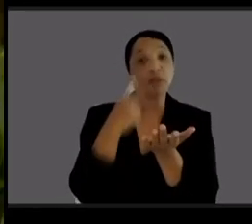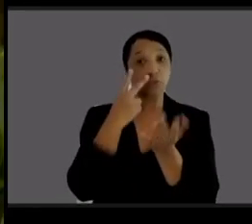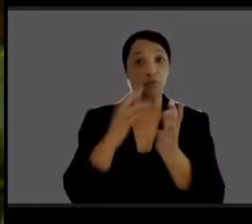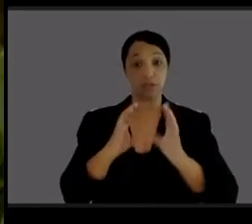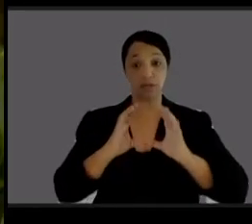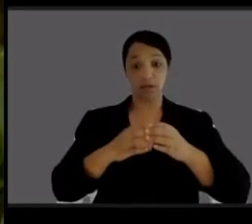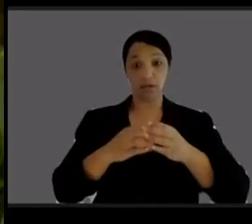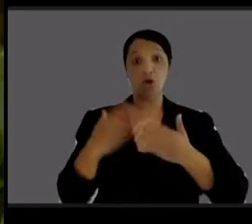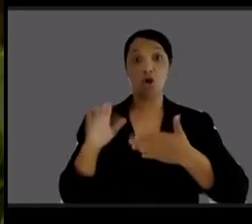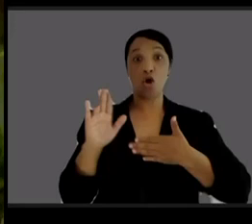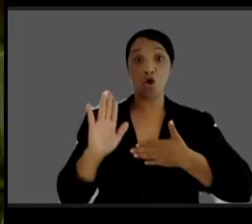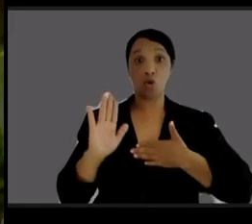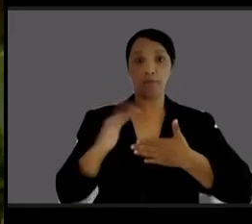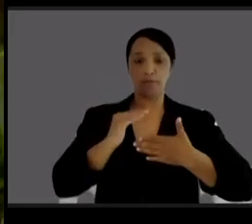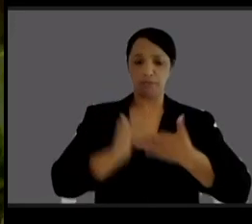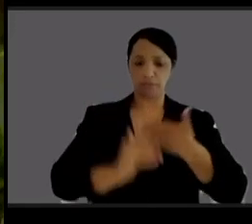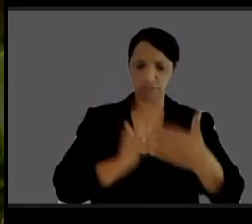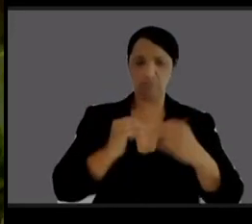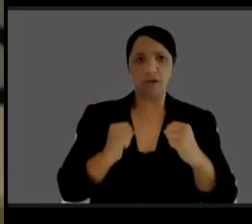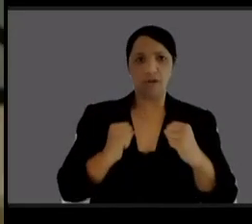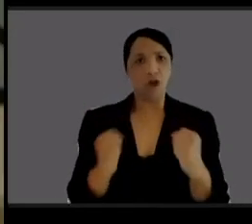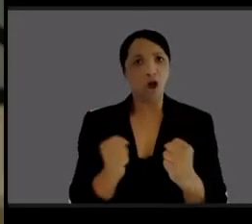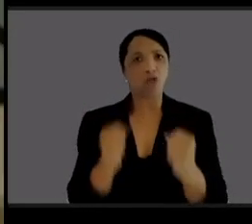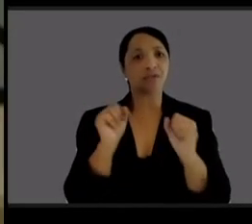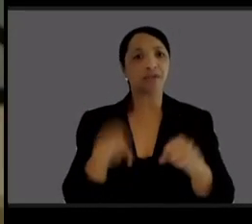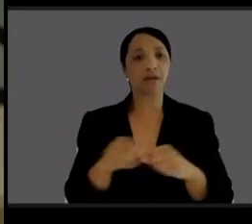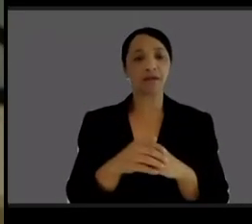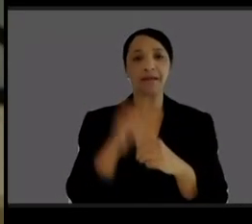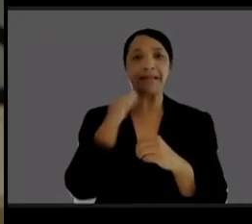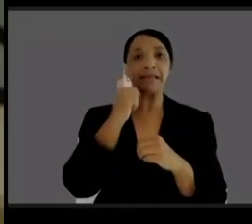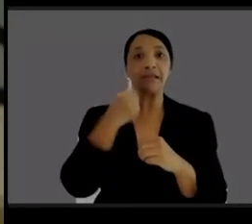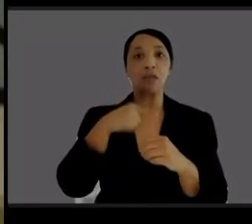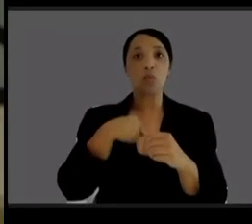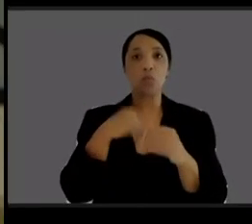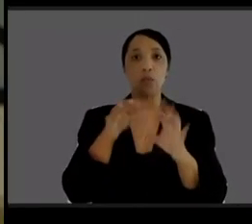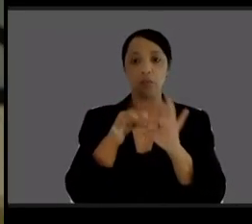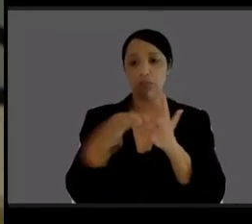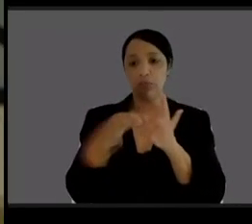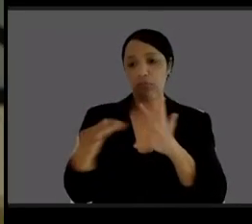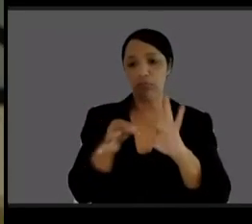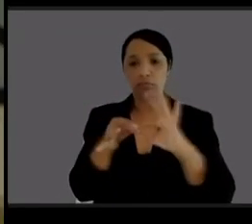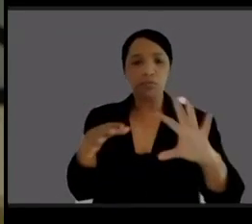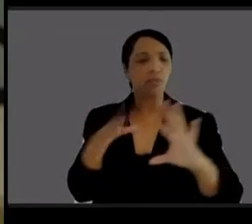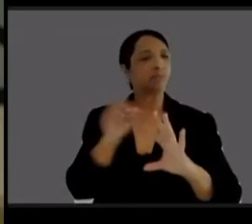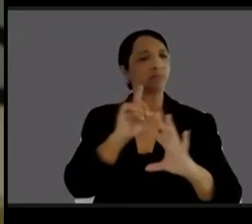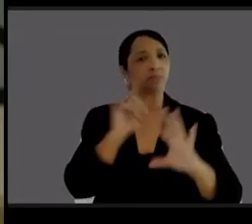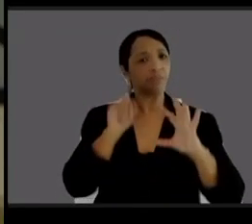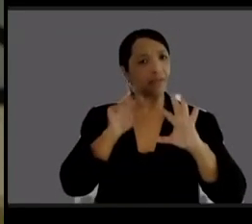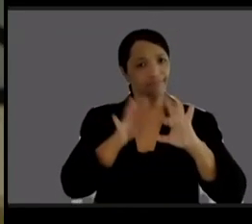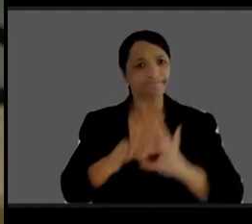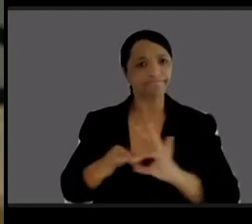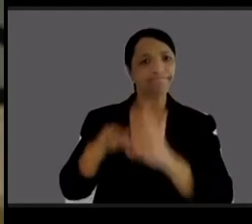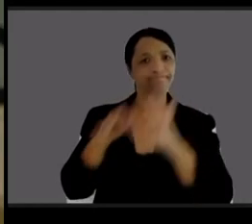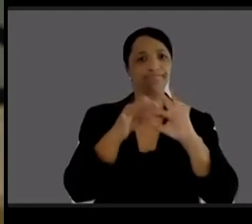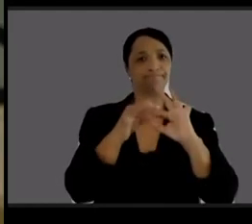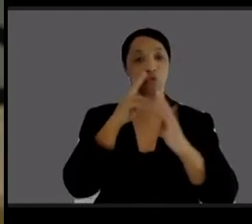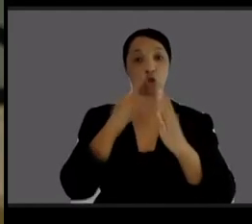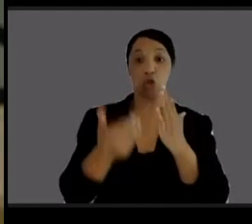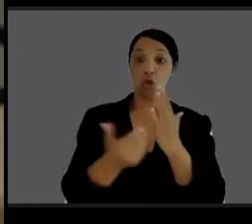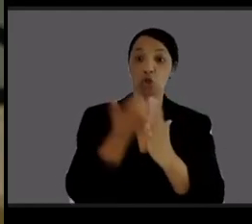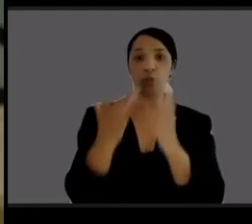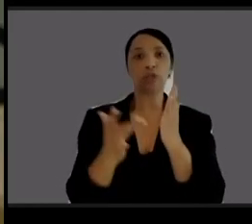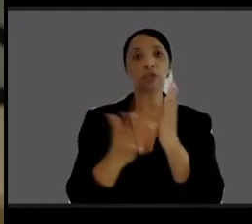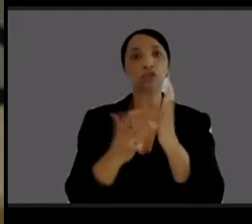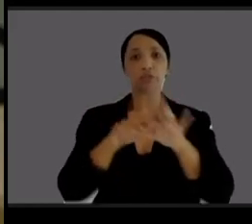reunirse periódicamente para garantizar el seguimiento de los compromisos consagrados en el pacto. No podemos permitirnos otro repliegue en silos.